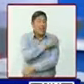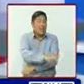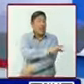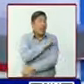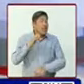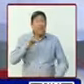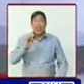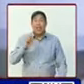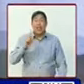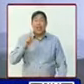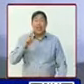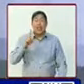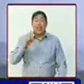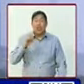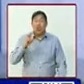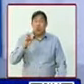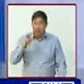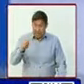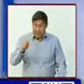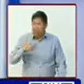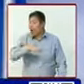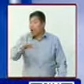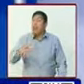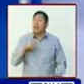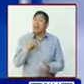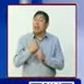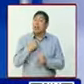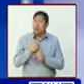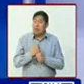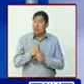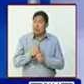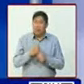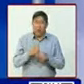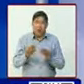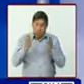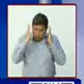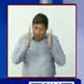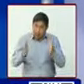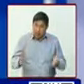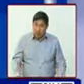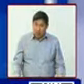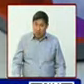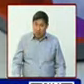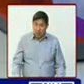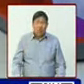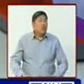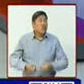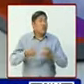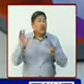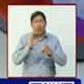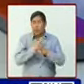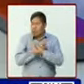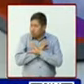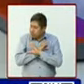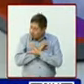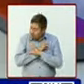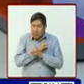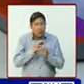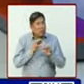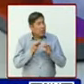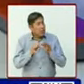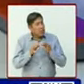Endoven, a los médicos que trabajan ahí, porque han visto ustedes cómo le han atendido, incluso sí, con mucha calidez, le han